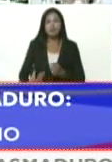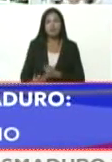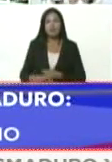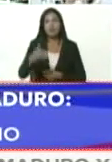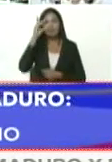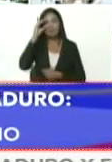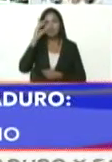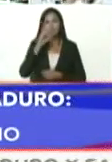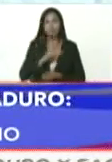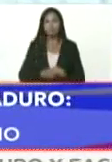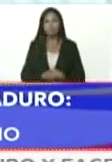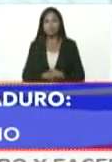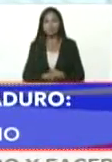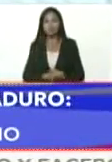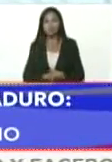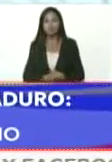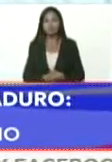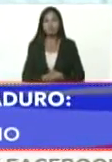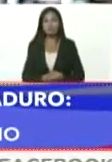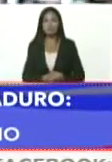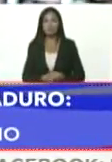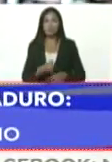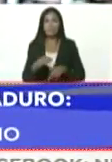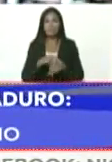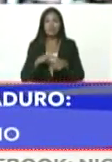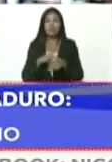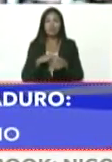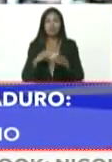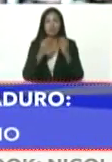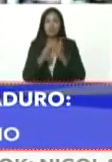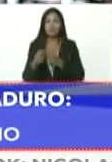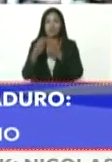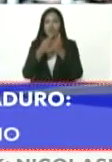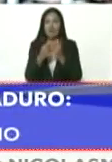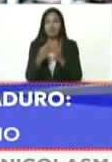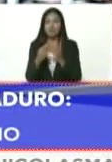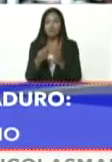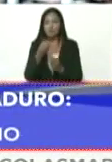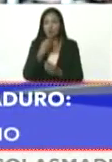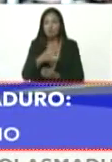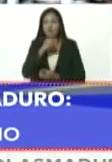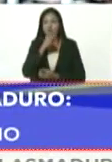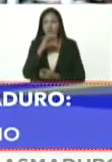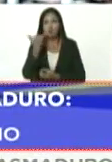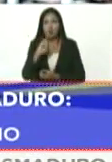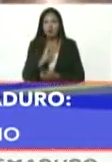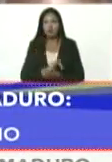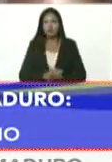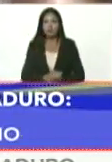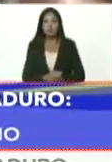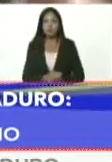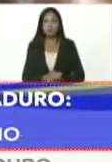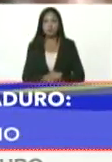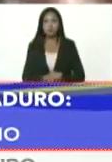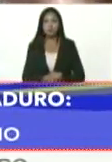Rodríguez. Y el ministro de Finanzas, que trae buenas noticias, el ministro de Finanzas.